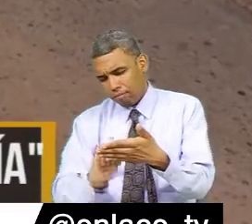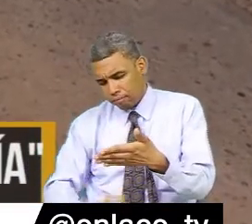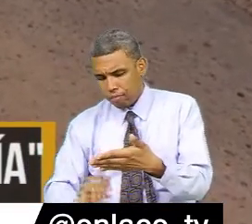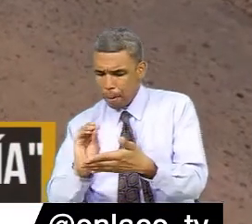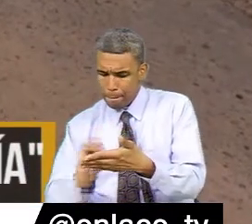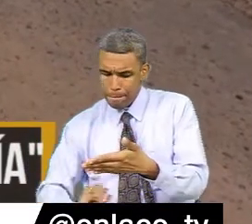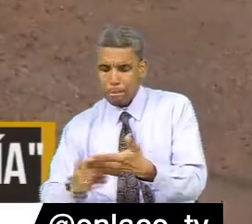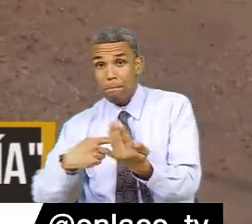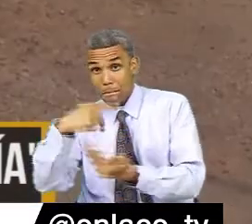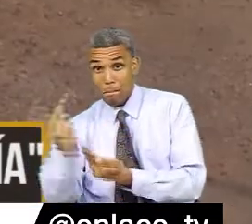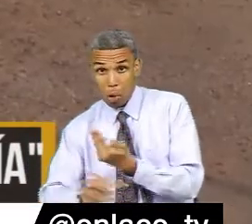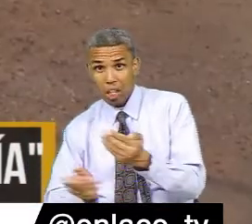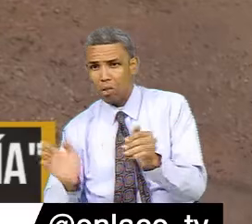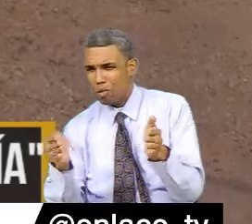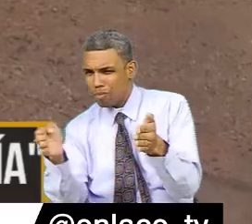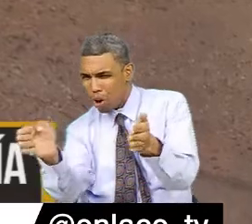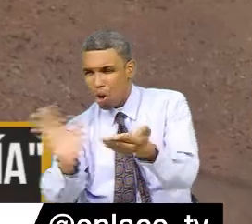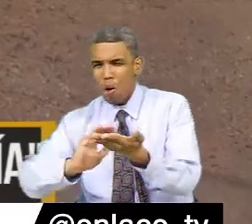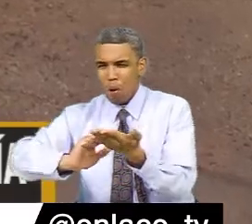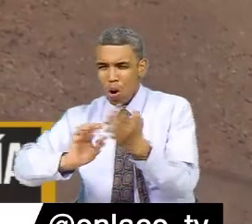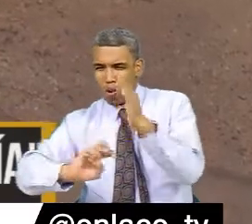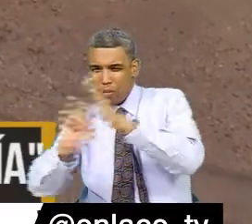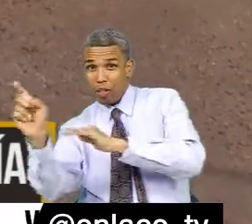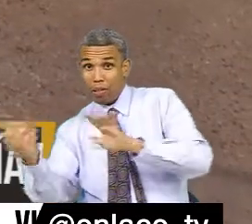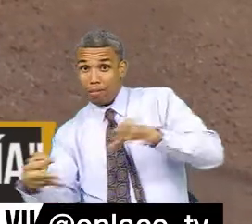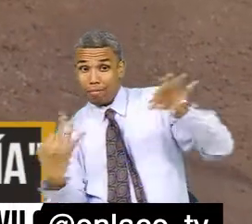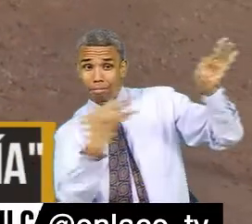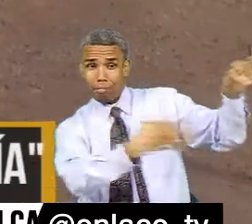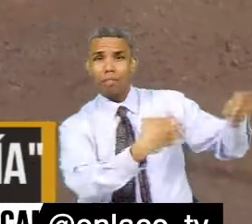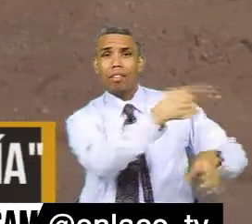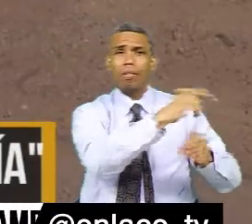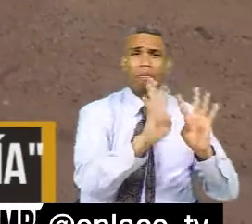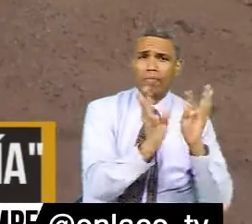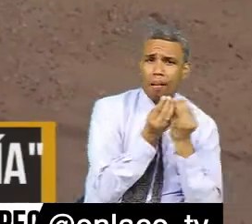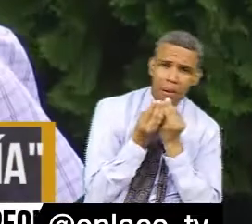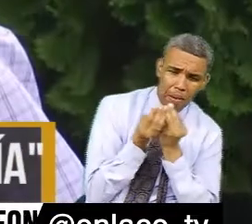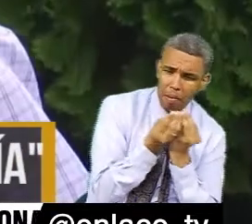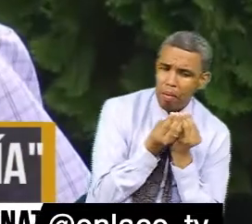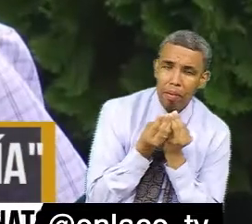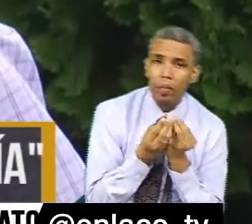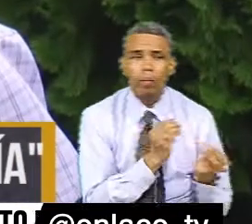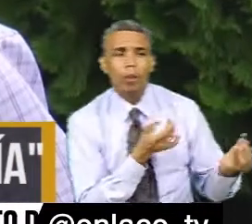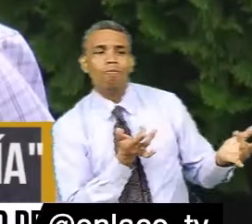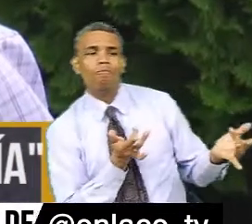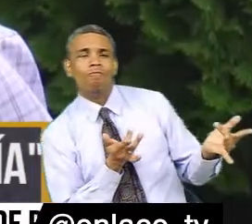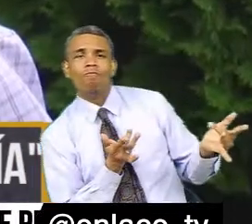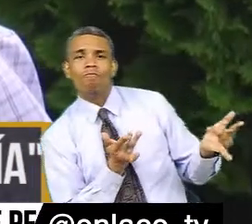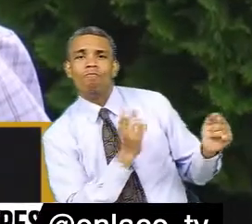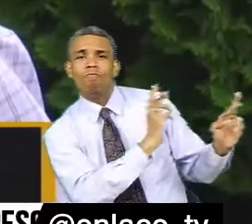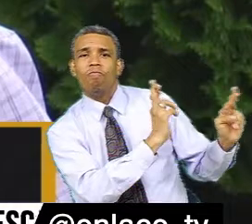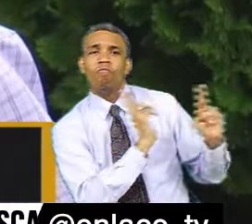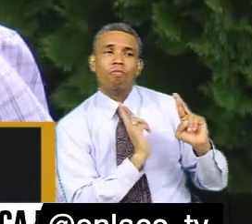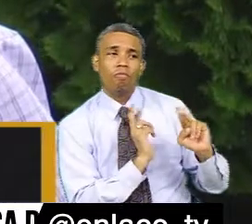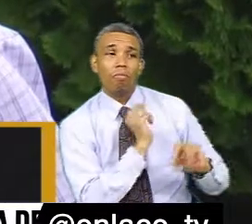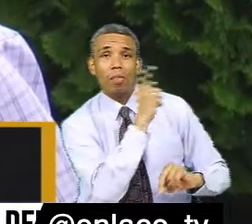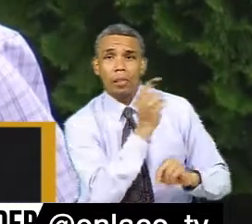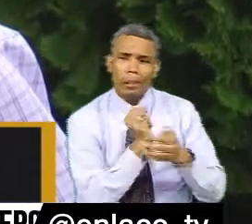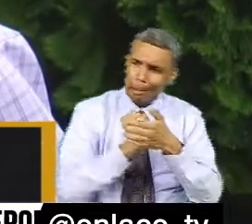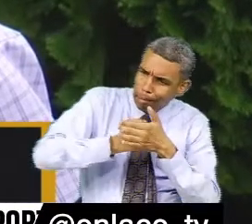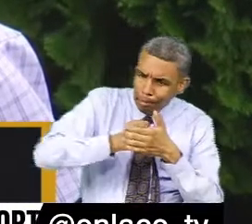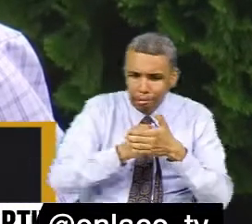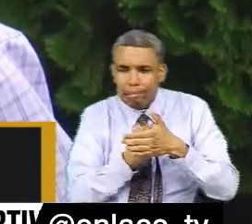para poder comprar materiales, para poder intervenir vías. Desafortunadamente en este momento no tenemos, pero confiamos de que el Consejo nos